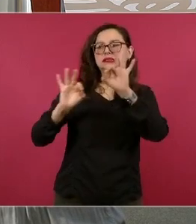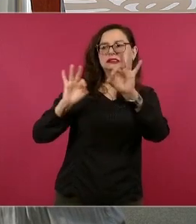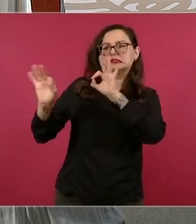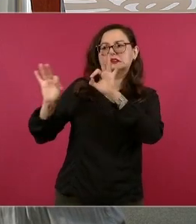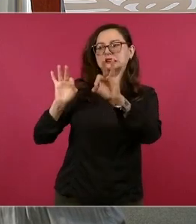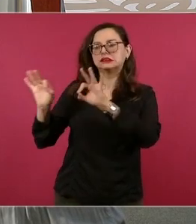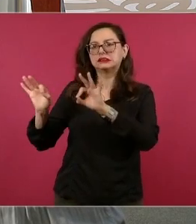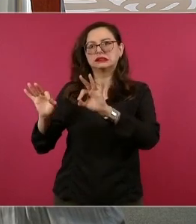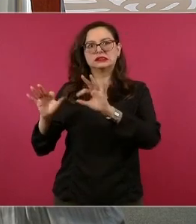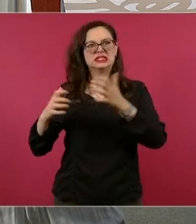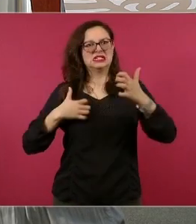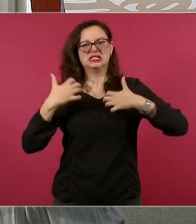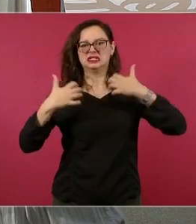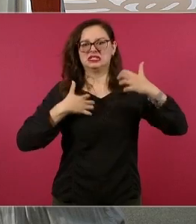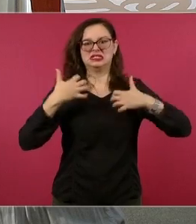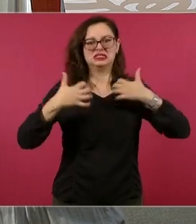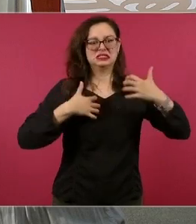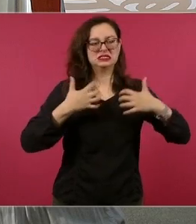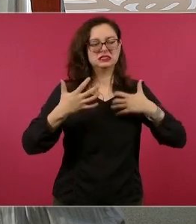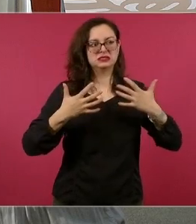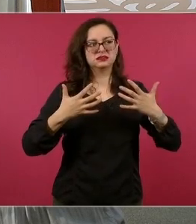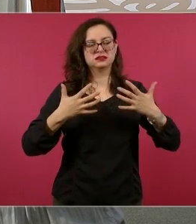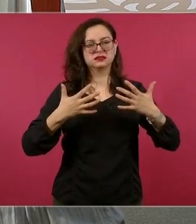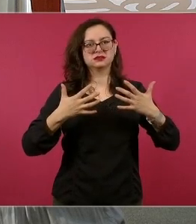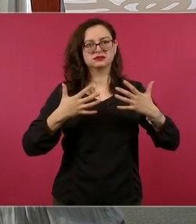y además la gente de clase media